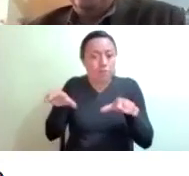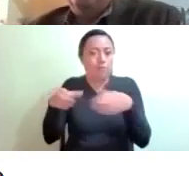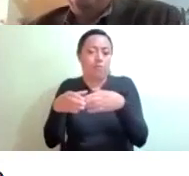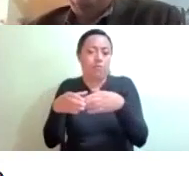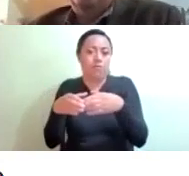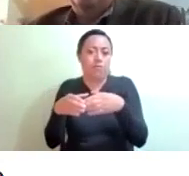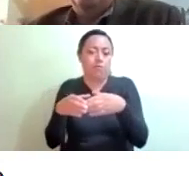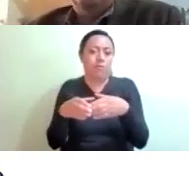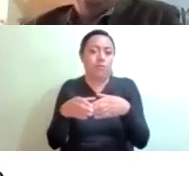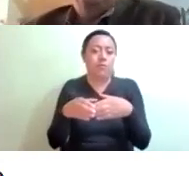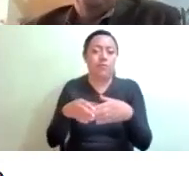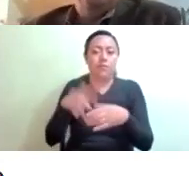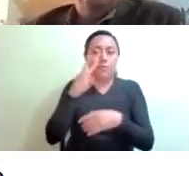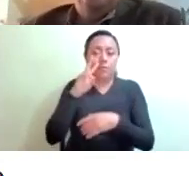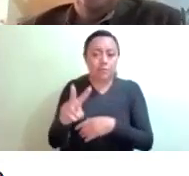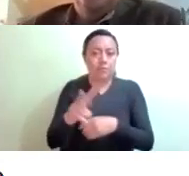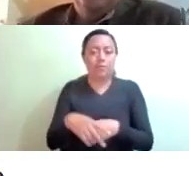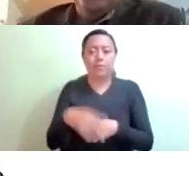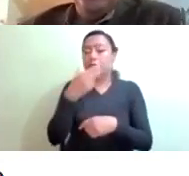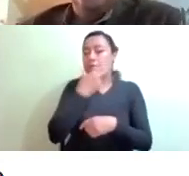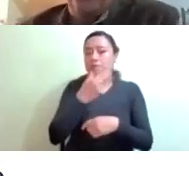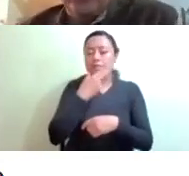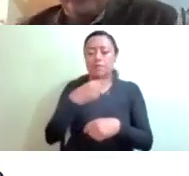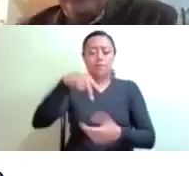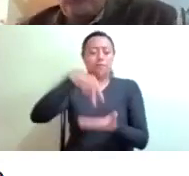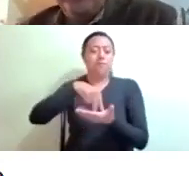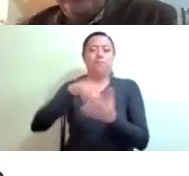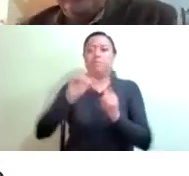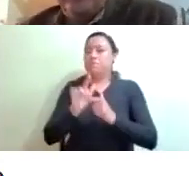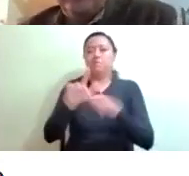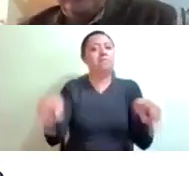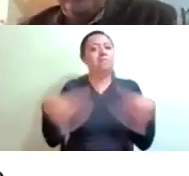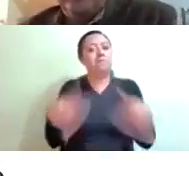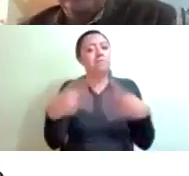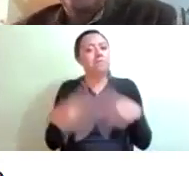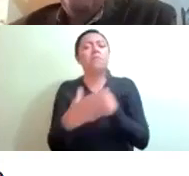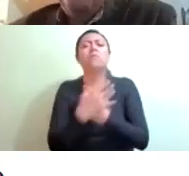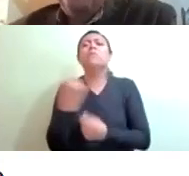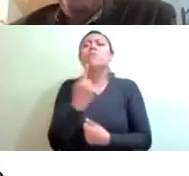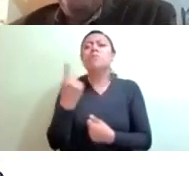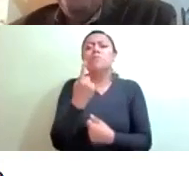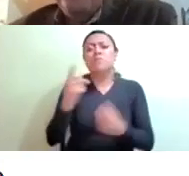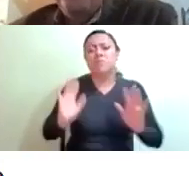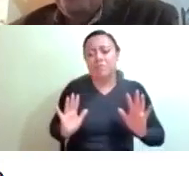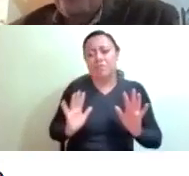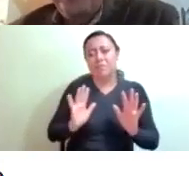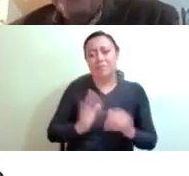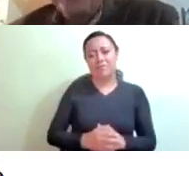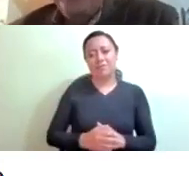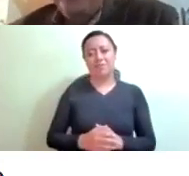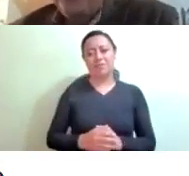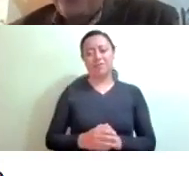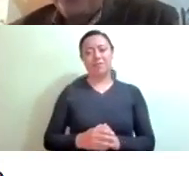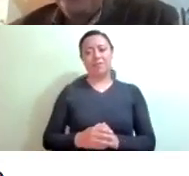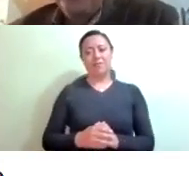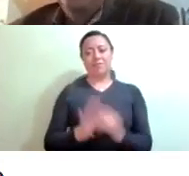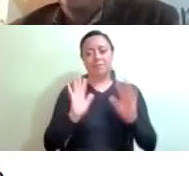consumo, entonces llévatelo por falta administrativa. En algunos estados, por ejemplo en Chihuahua, sí